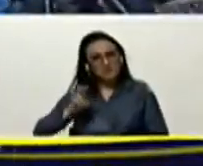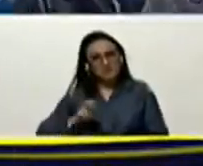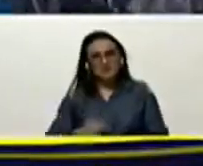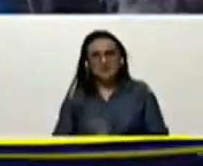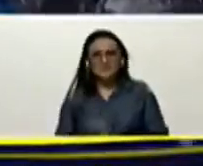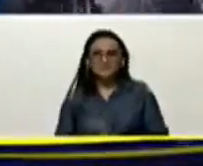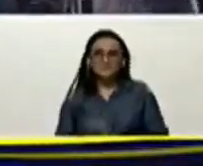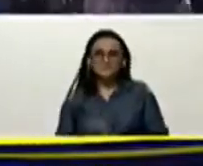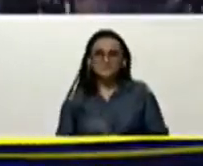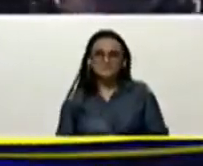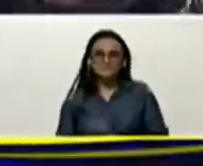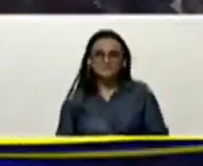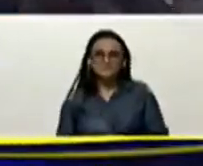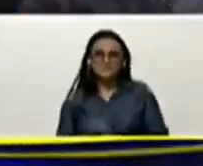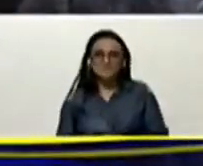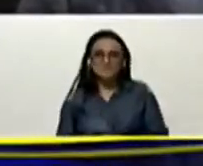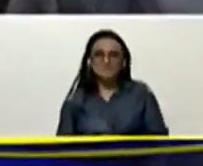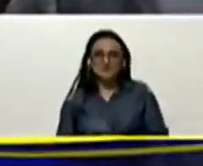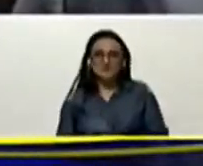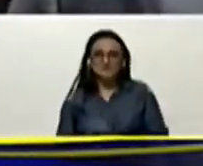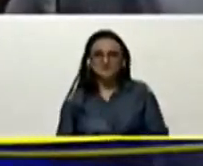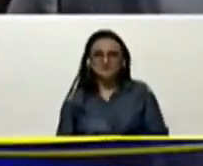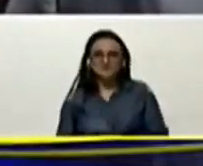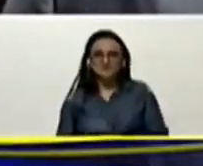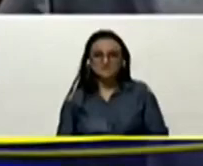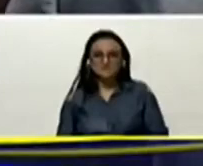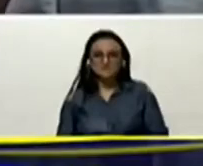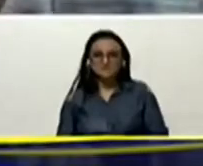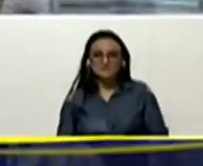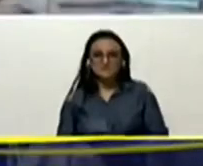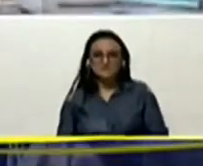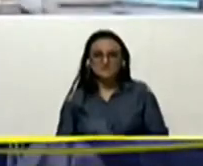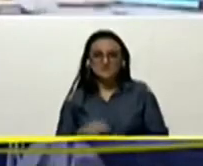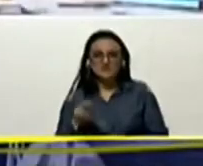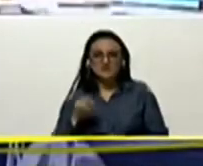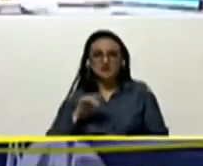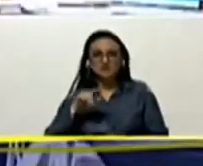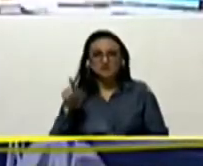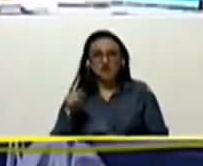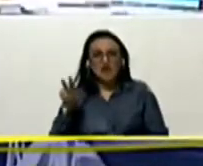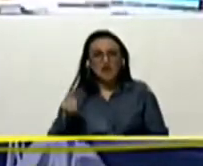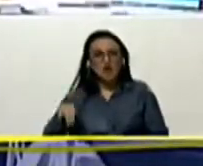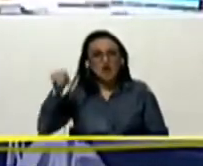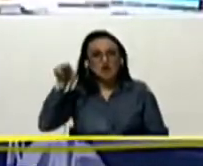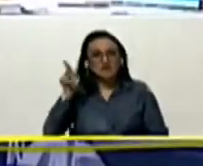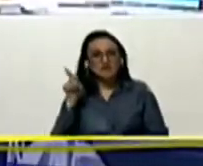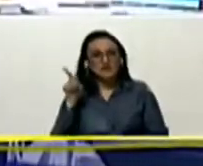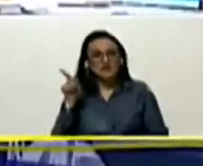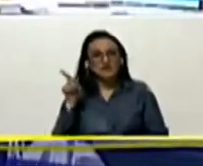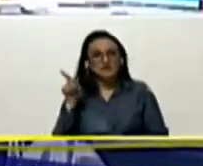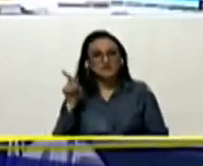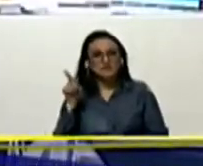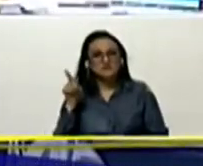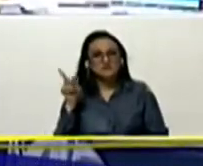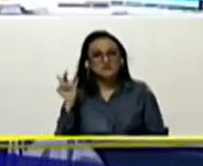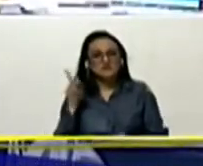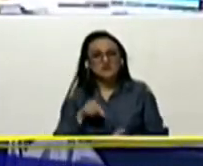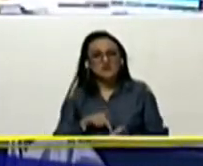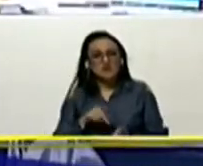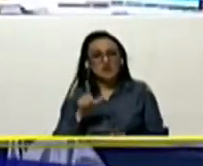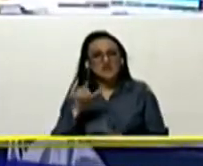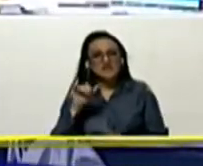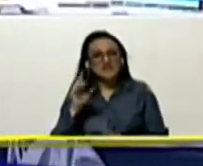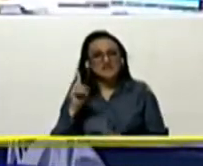lado. Está José Vicente Rangel caminando, eso es en la zona norte de la ciudad. Veníamos del